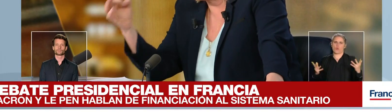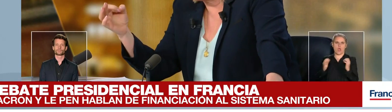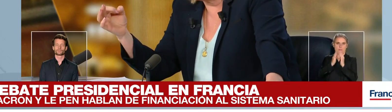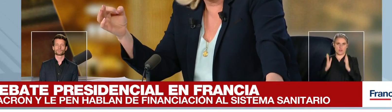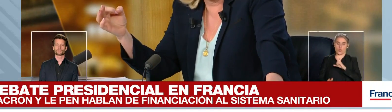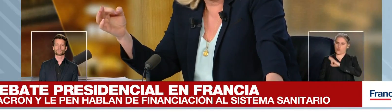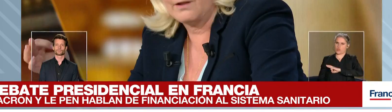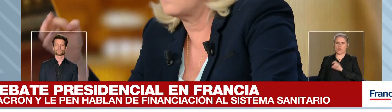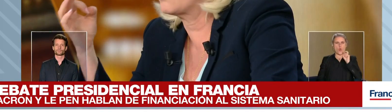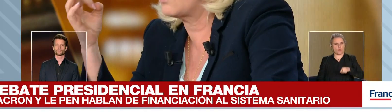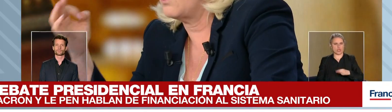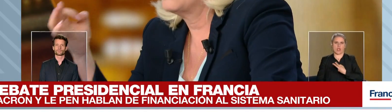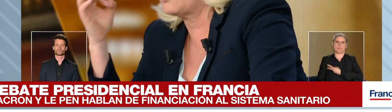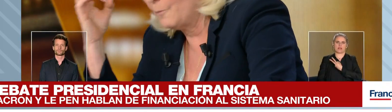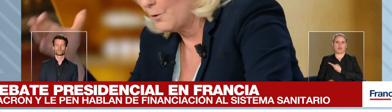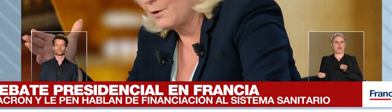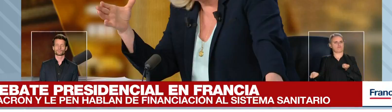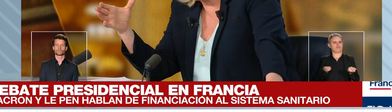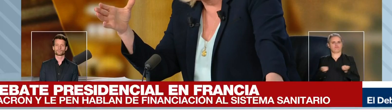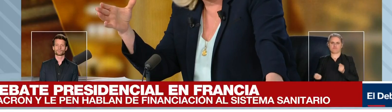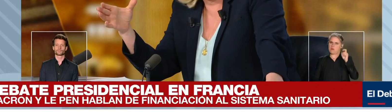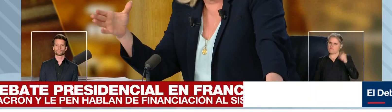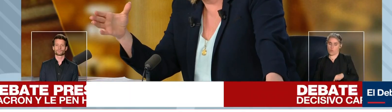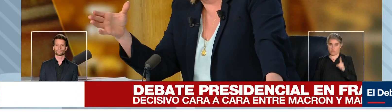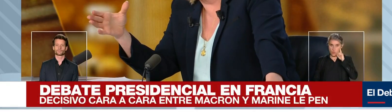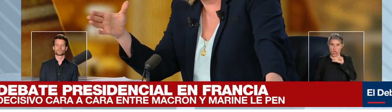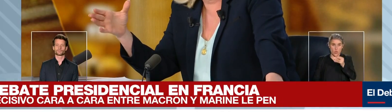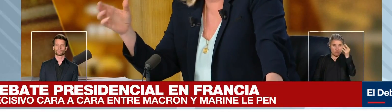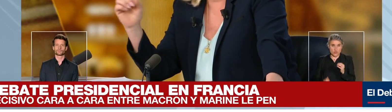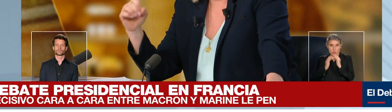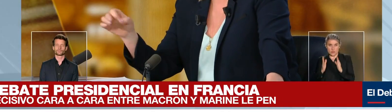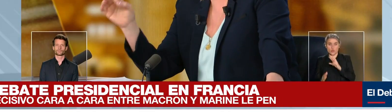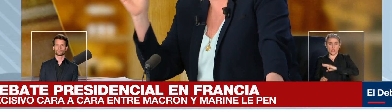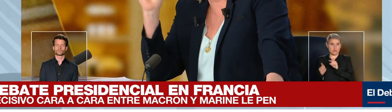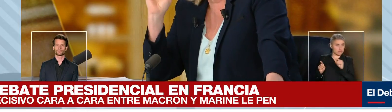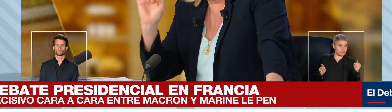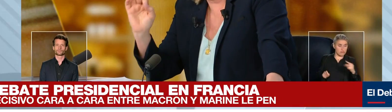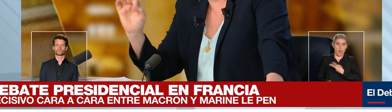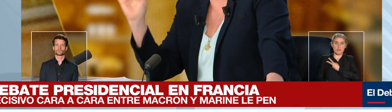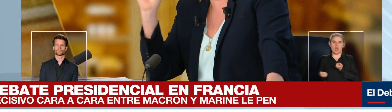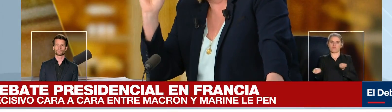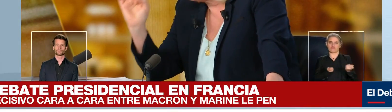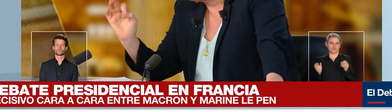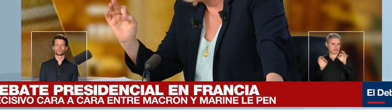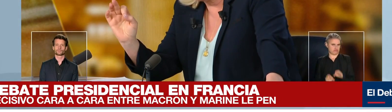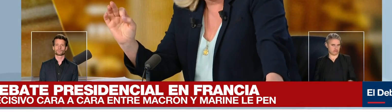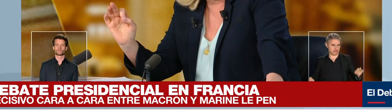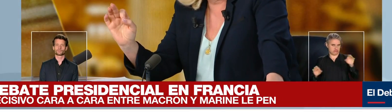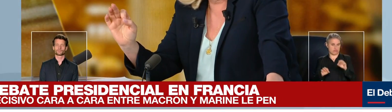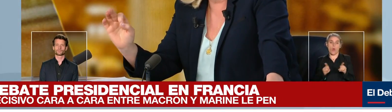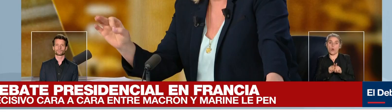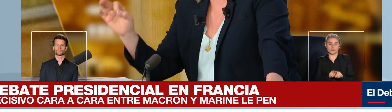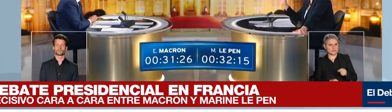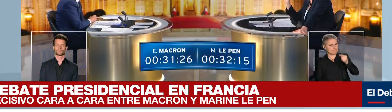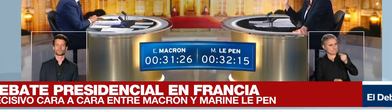precio hay que exigir que estas casas geriátricas tengan un médico residente y un médico coordinador. Hay que impedir que